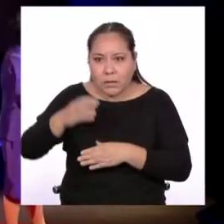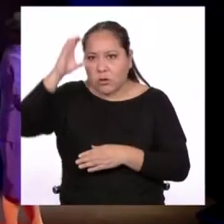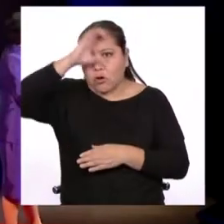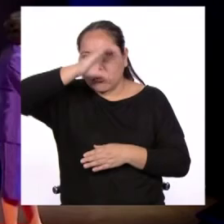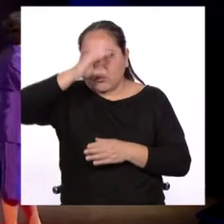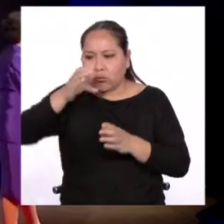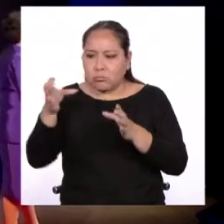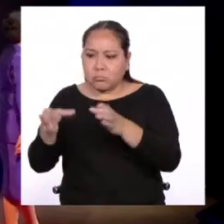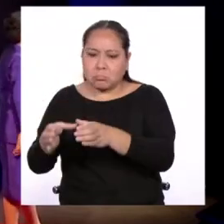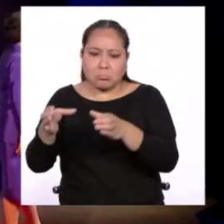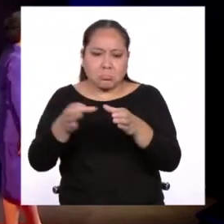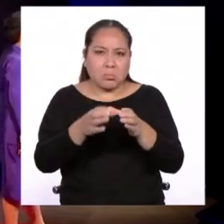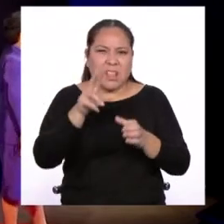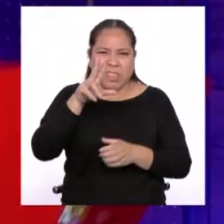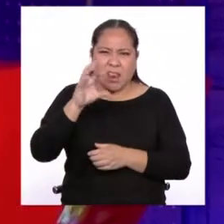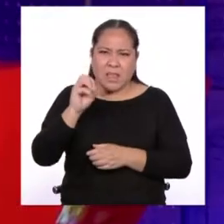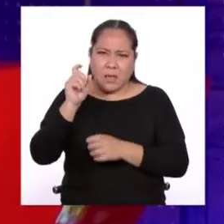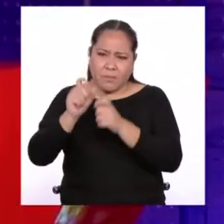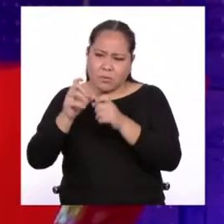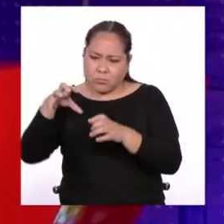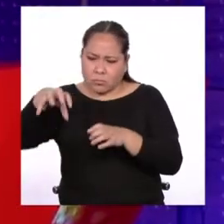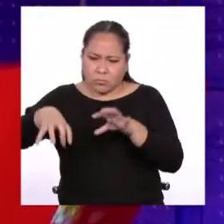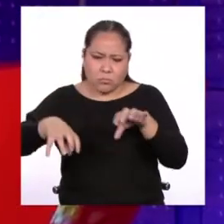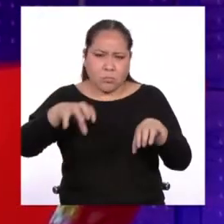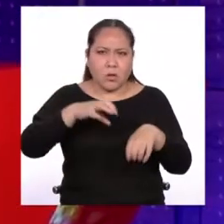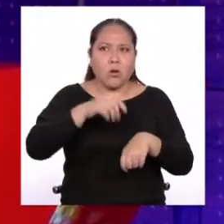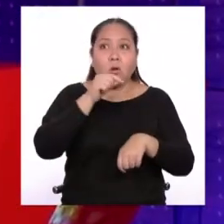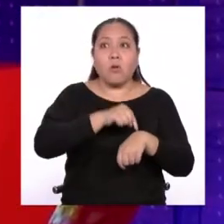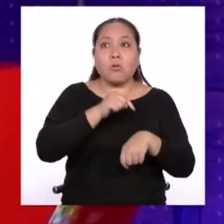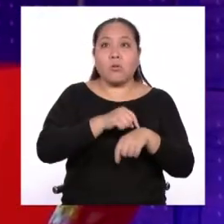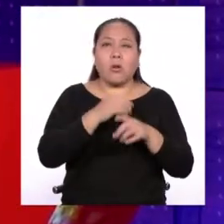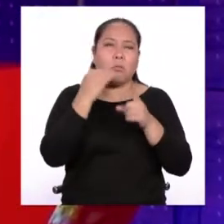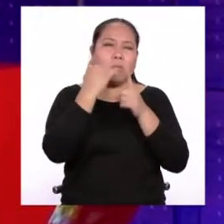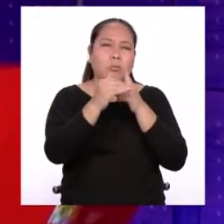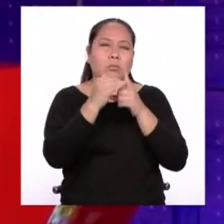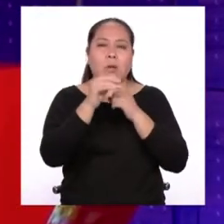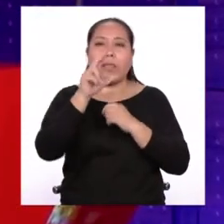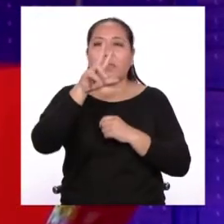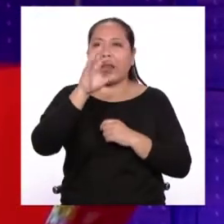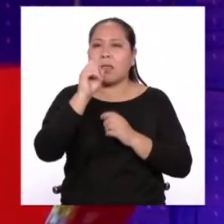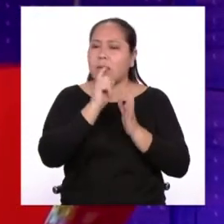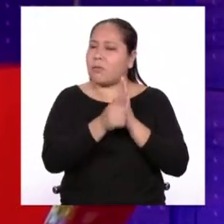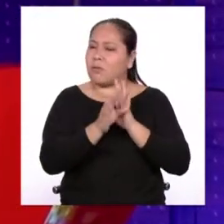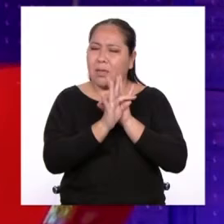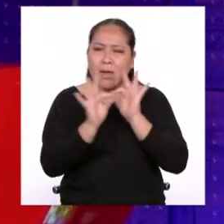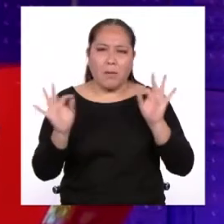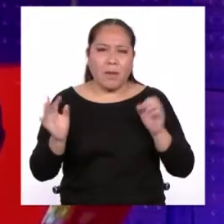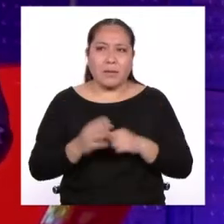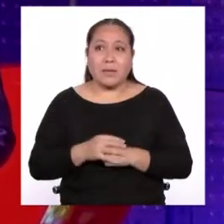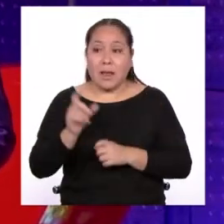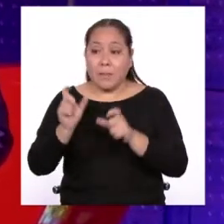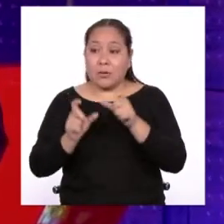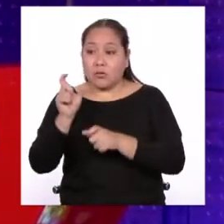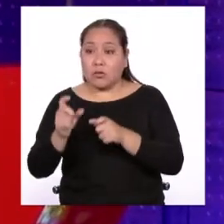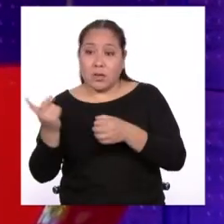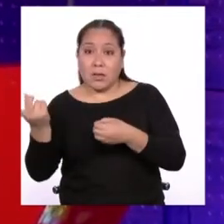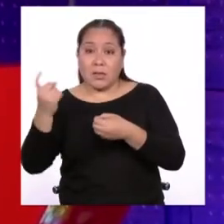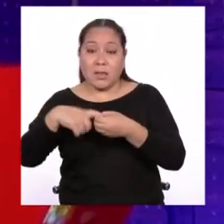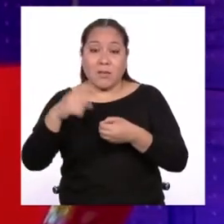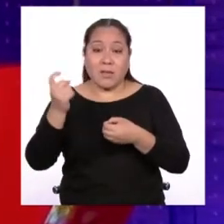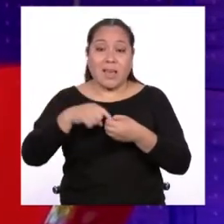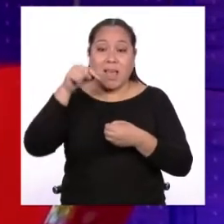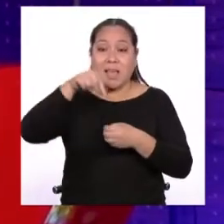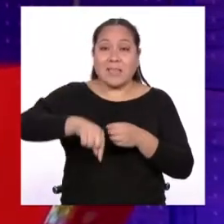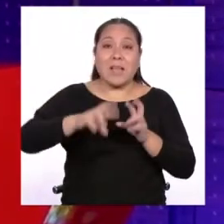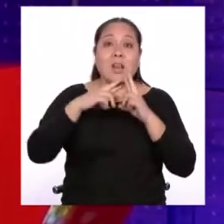espacios pequeños de no más de 30 personas y un tiempo promedio de 30 minutos. Los asistentes a estas sesiones